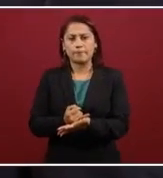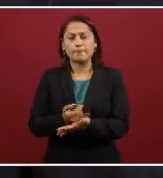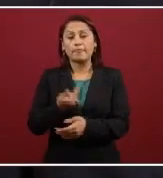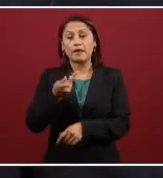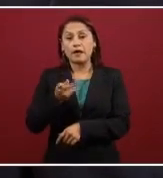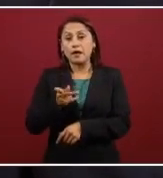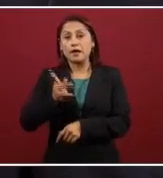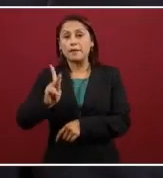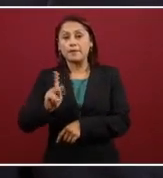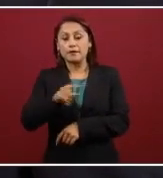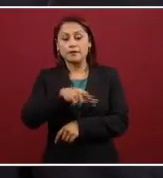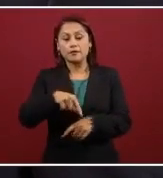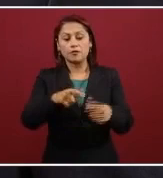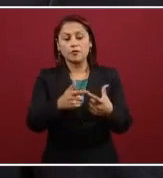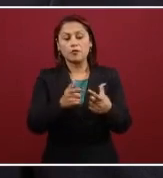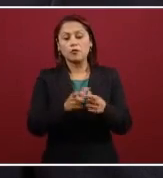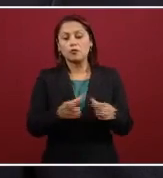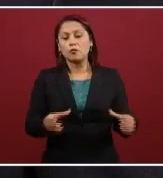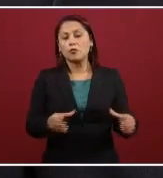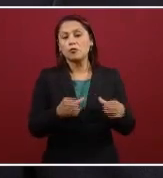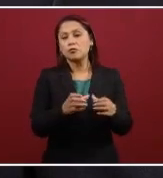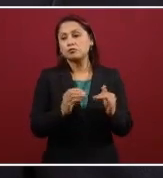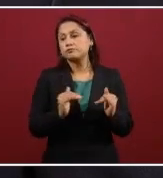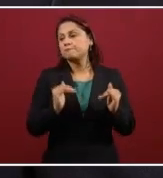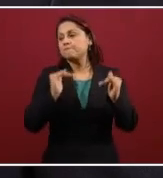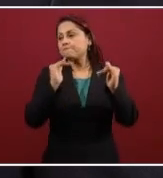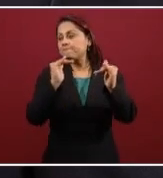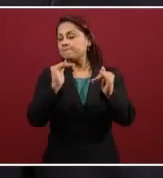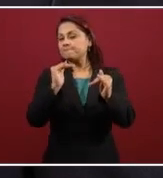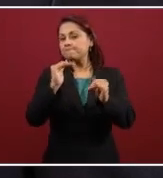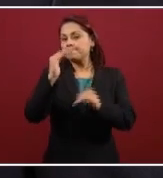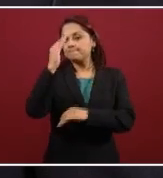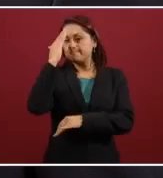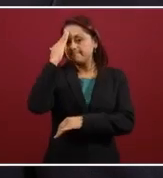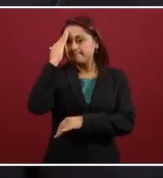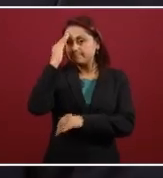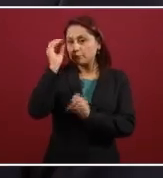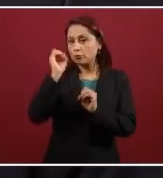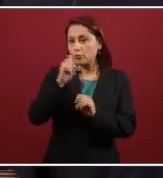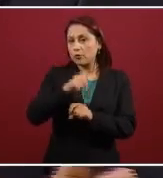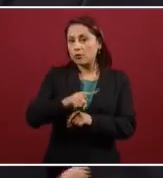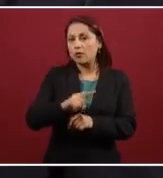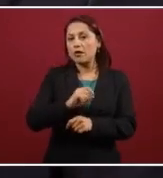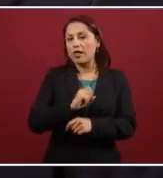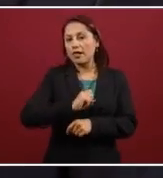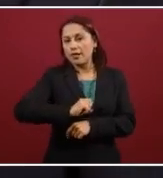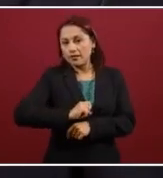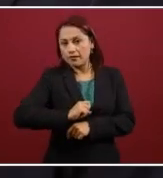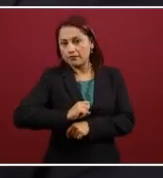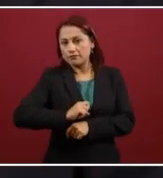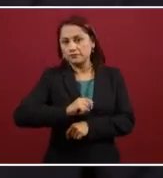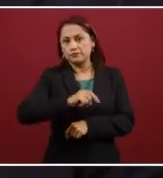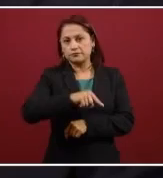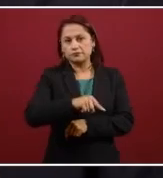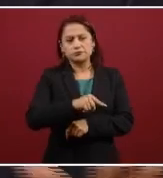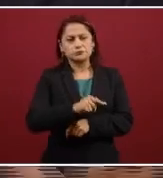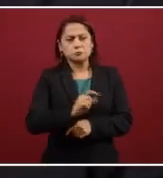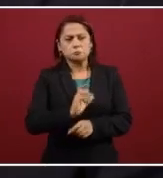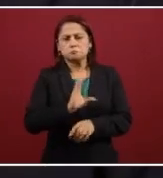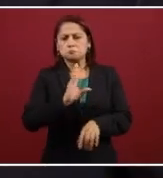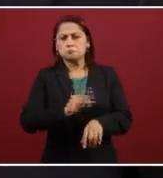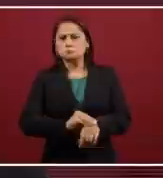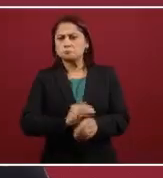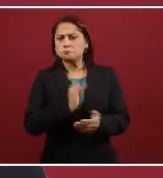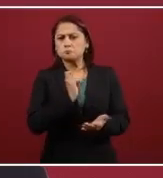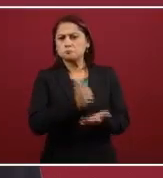potentados, a los influyentes. Es un escándalo. Eso no pasa en ningún lugar